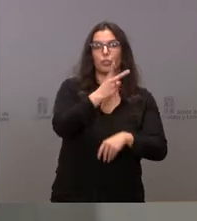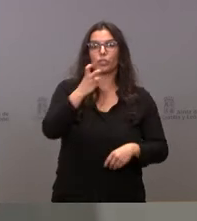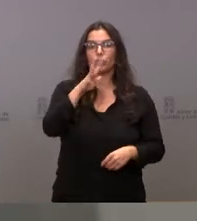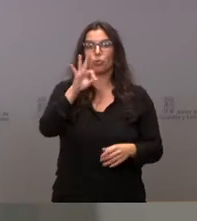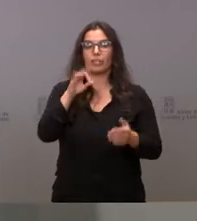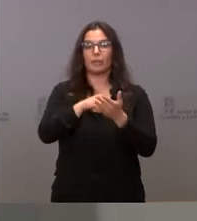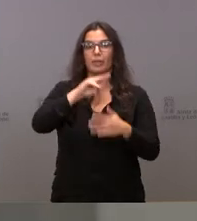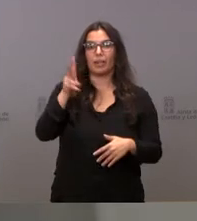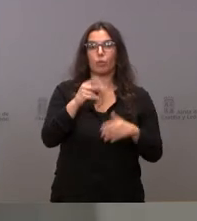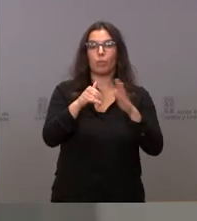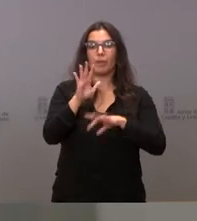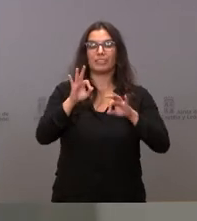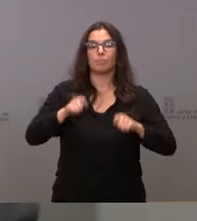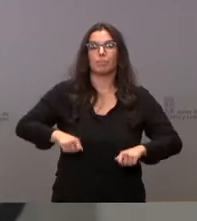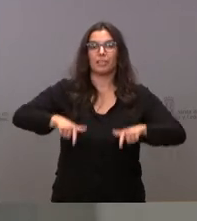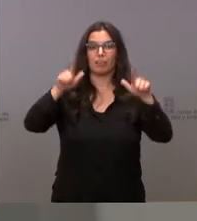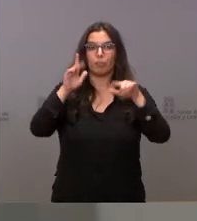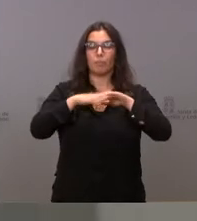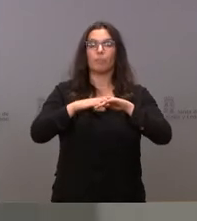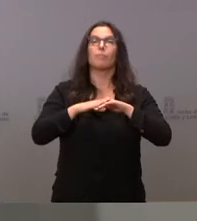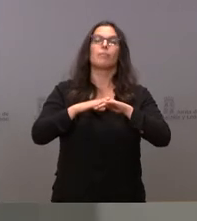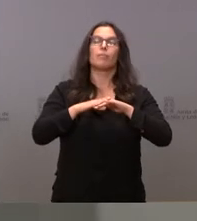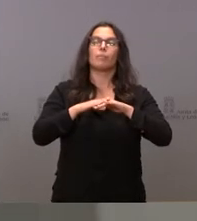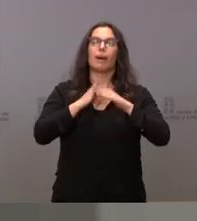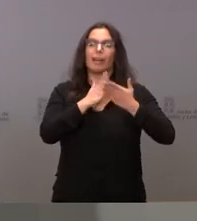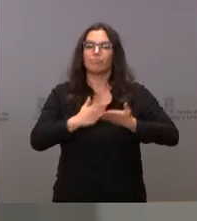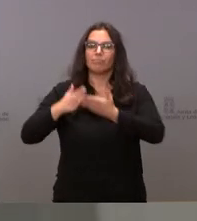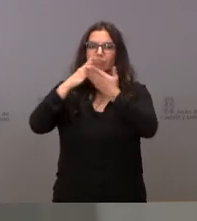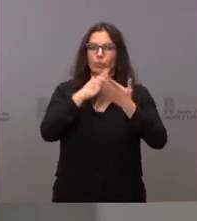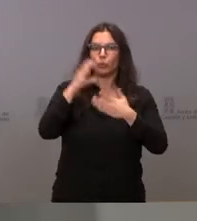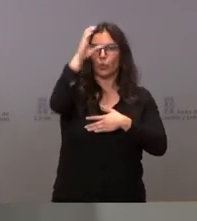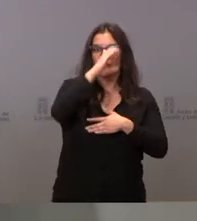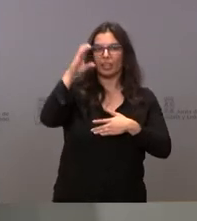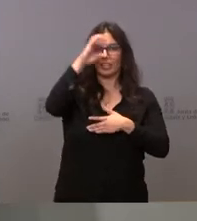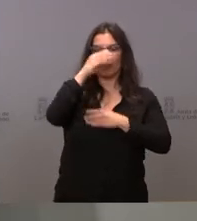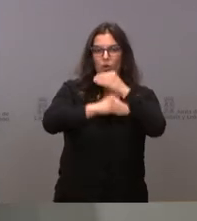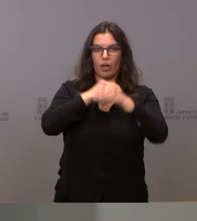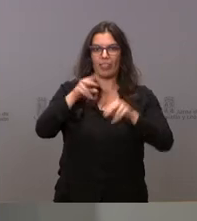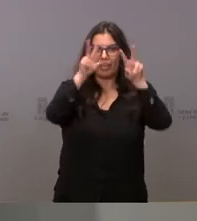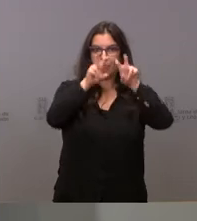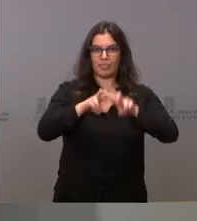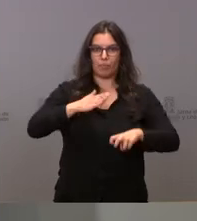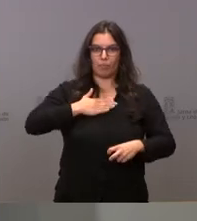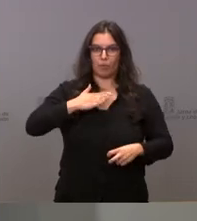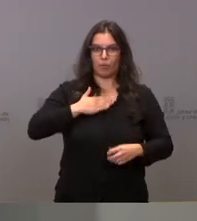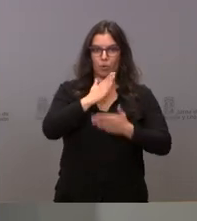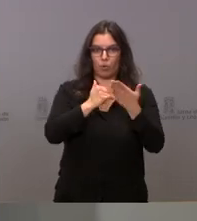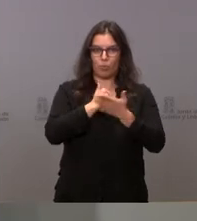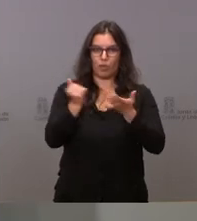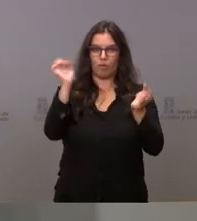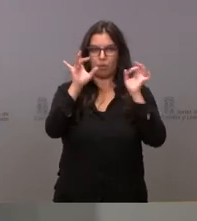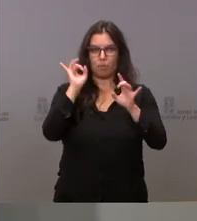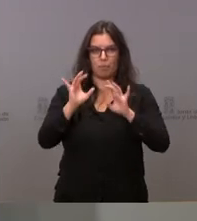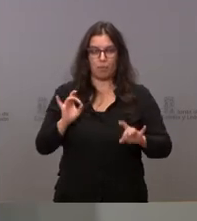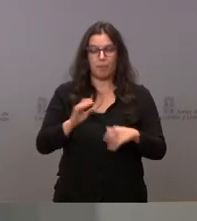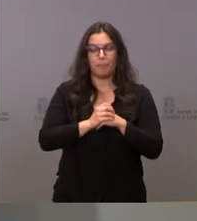240.000 euros en la plataforma para favorecer los estudios científicos realizados por los investigadores de nuestra comunidad.